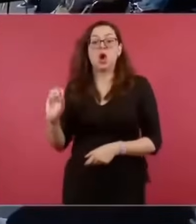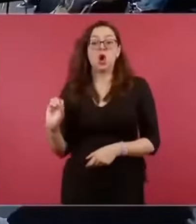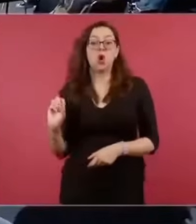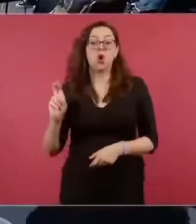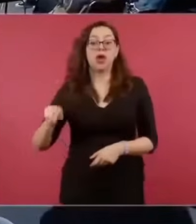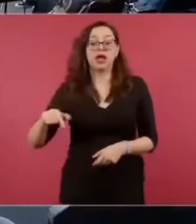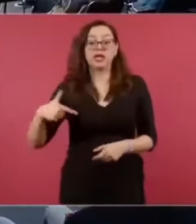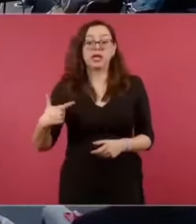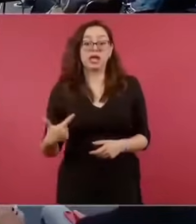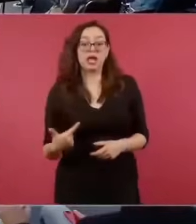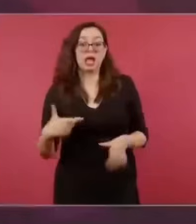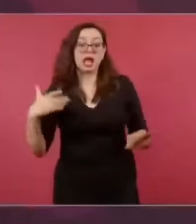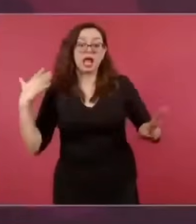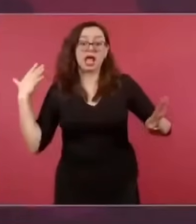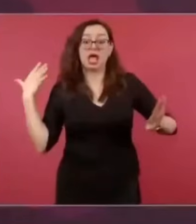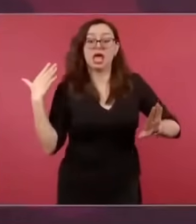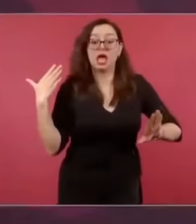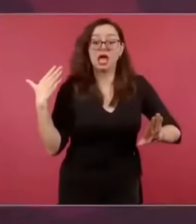a grupos